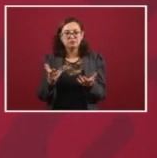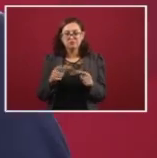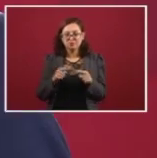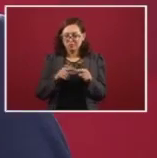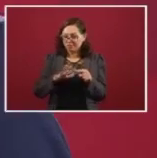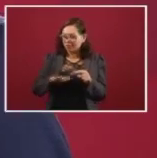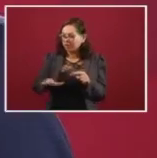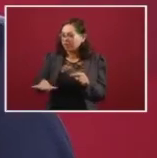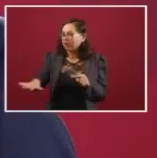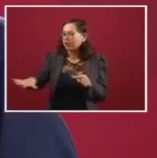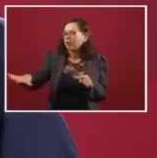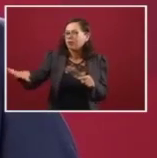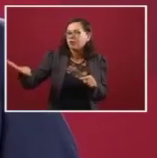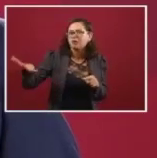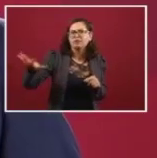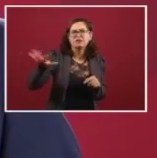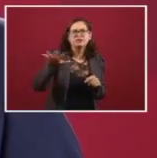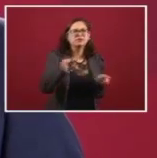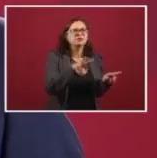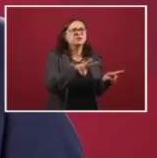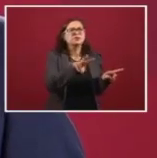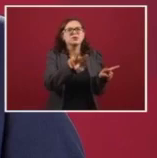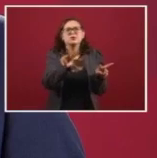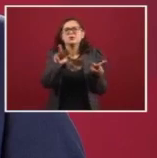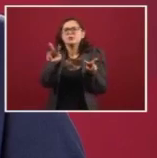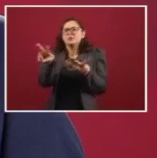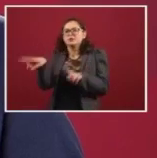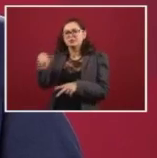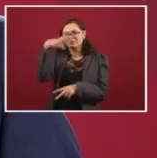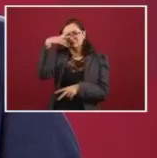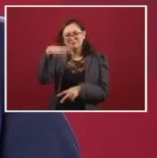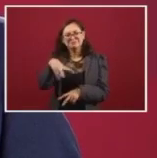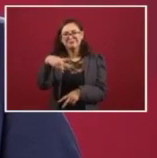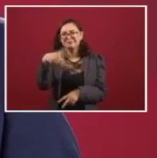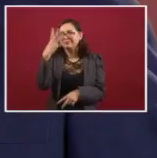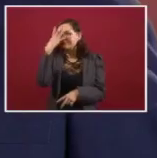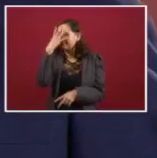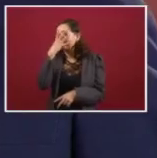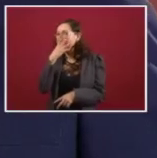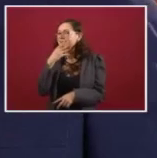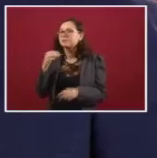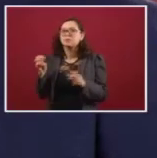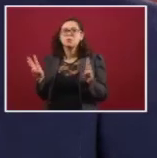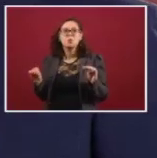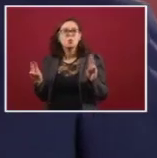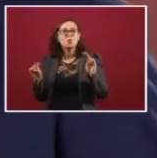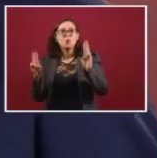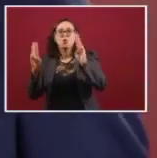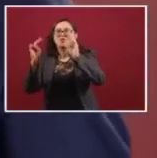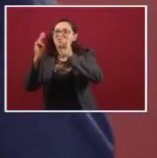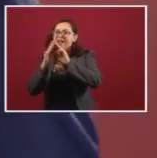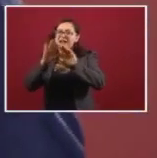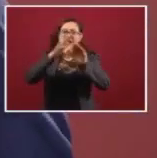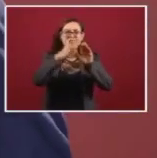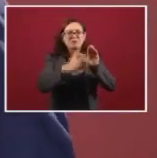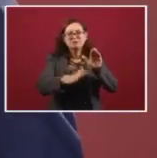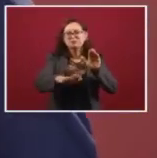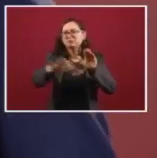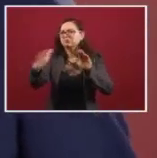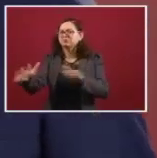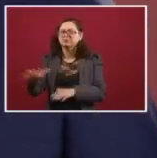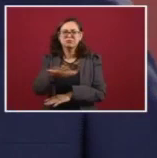todo el territorio, las bellezas de México, las montañas, los cañones, los